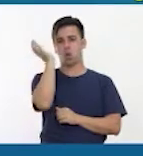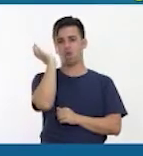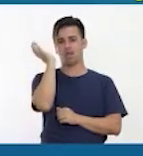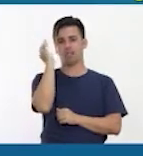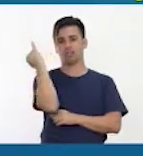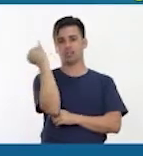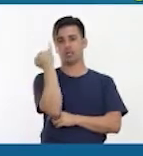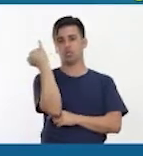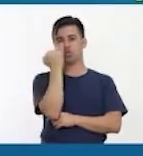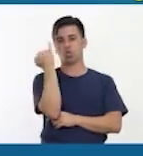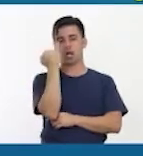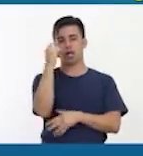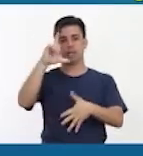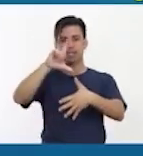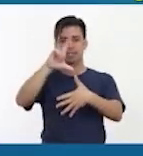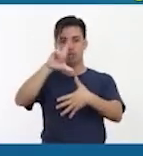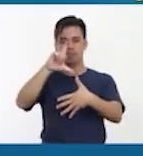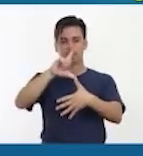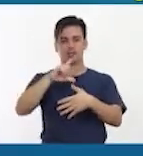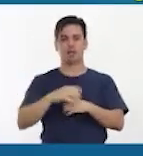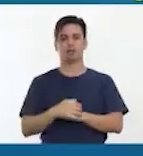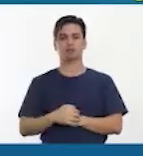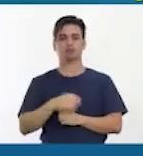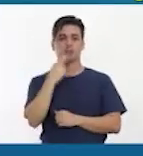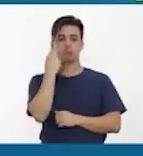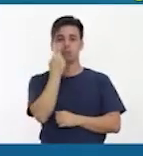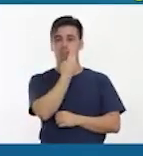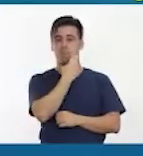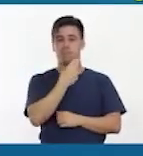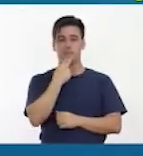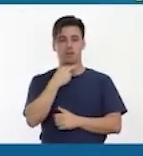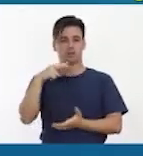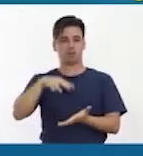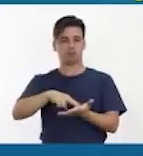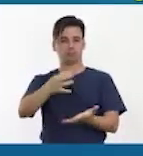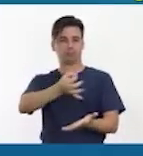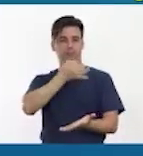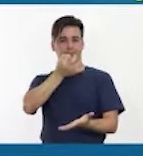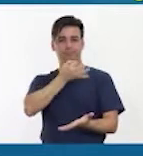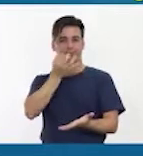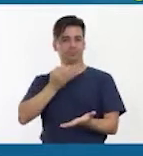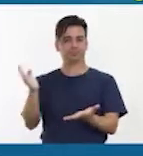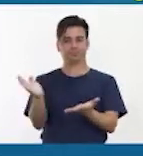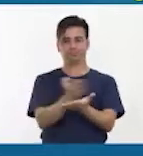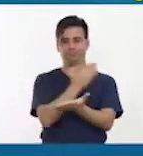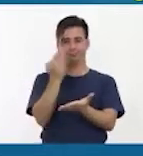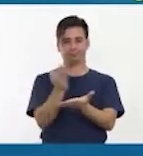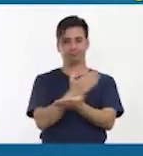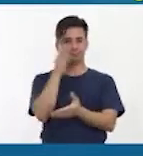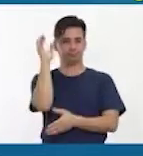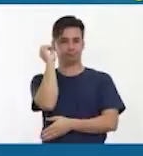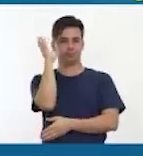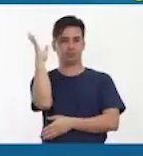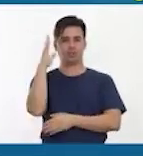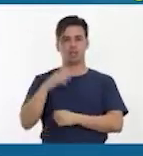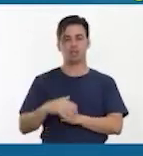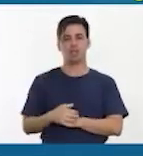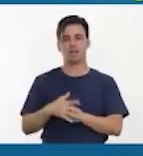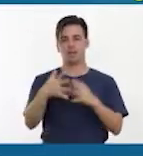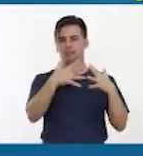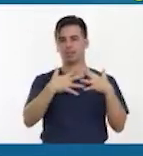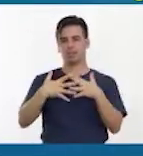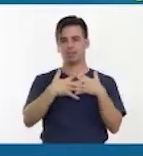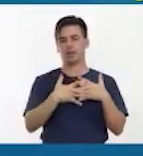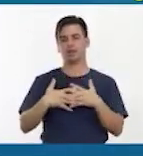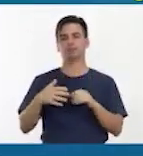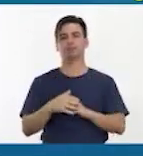Martí desnuda esas intenciones norteamericanas, y también como complemento la Conferencia Monetaria